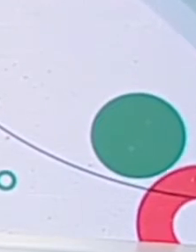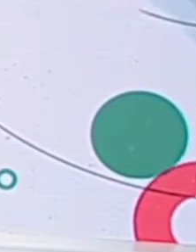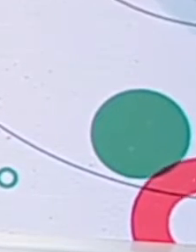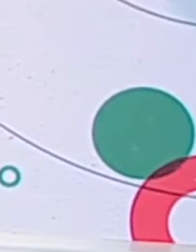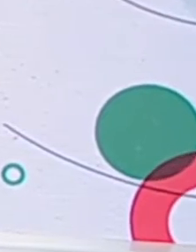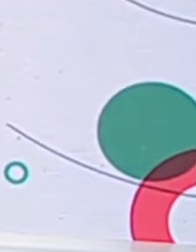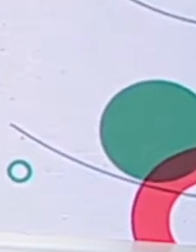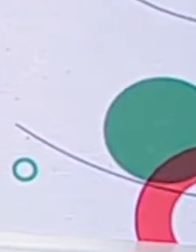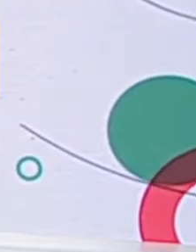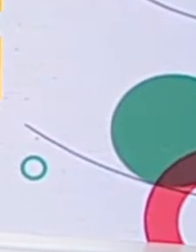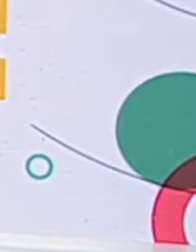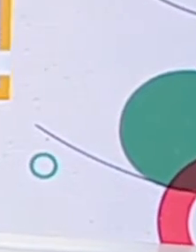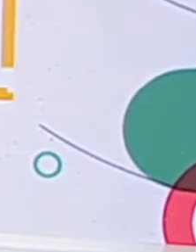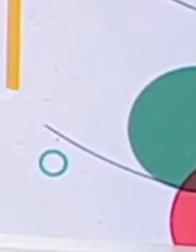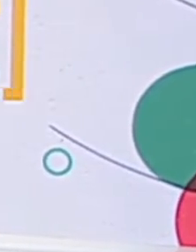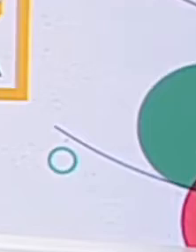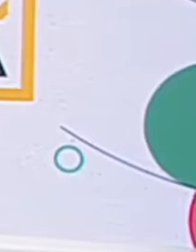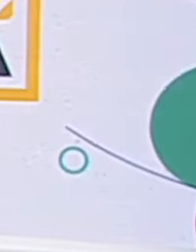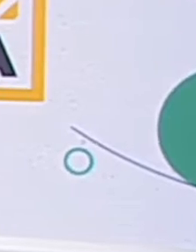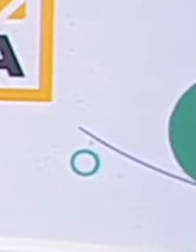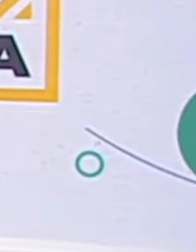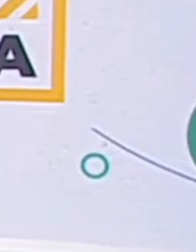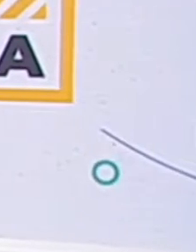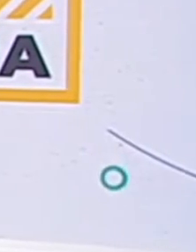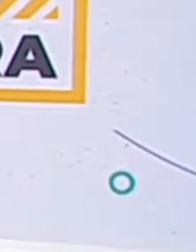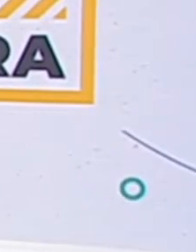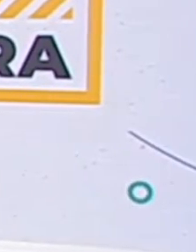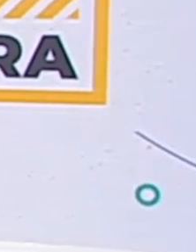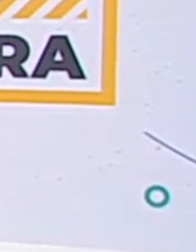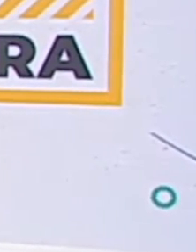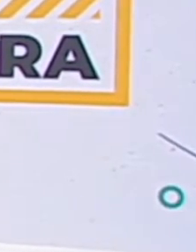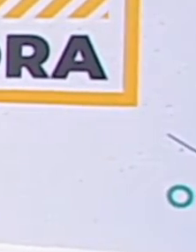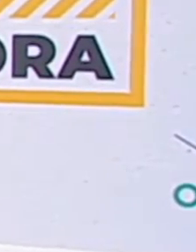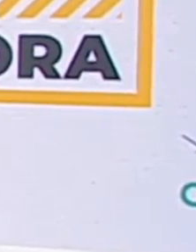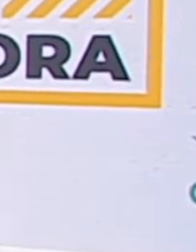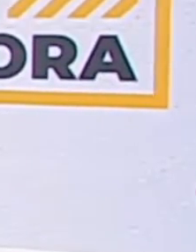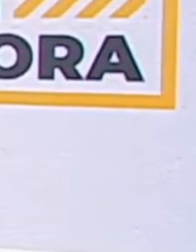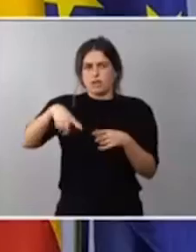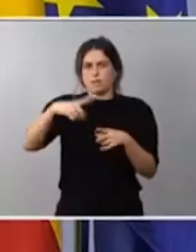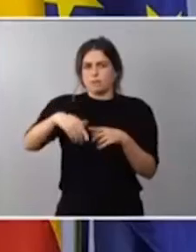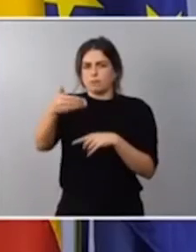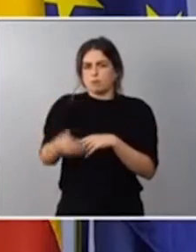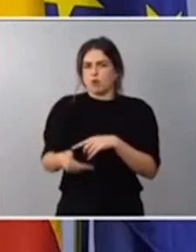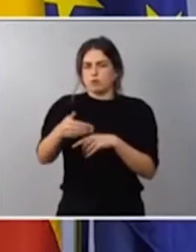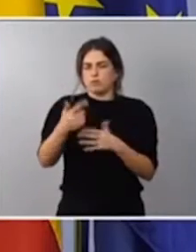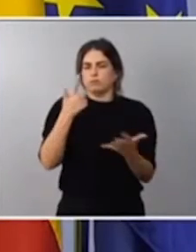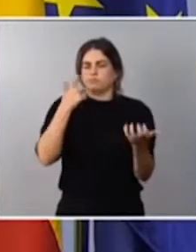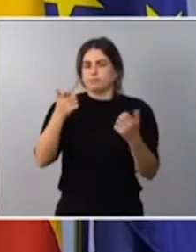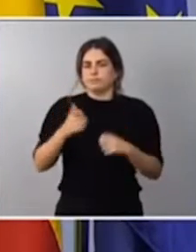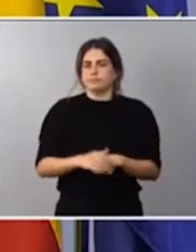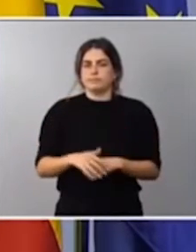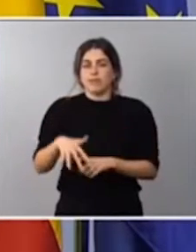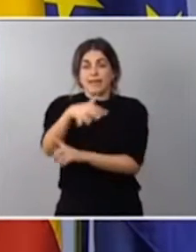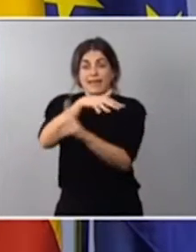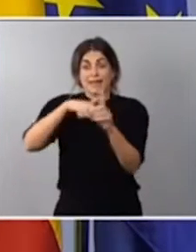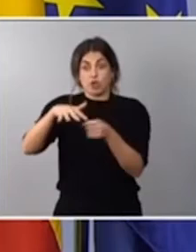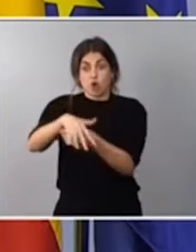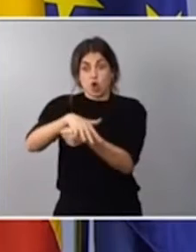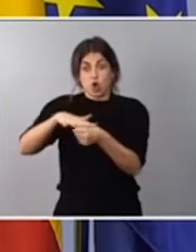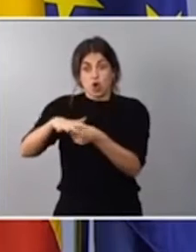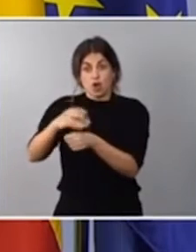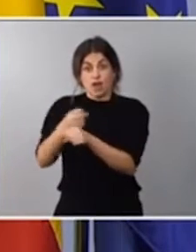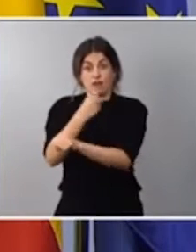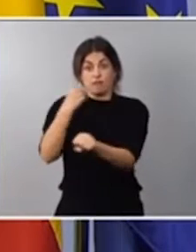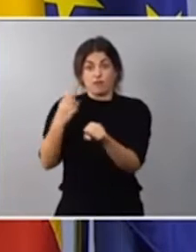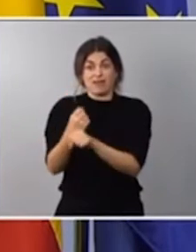Darias, ya ha avanzado algo similar en el entorno laboral. Escuchamos. En el entorno laboral, con carácter general, las mascarillas